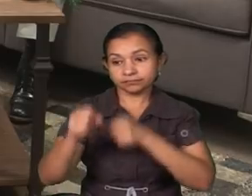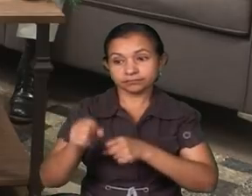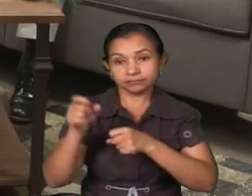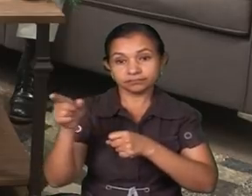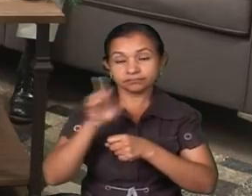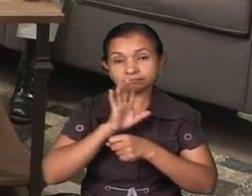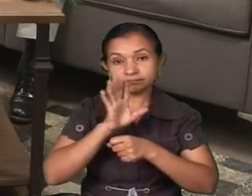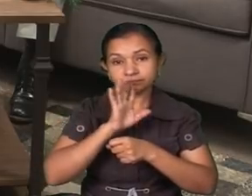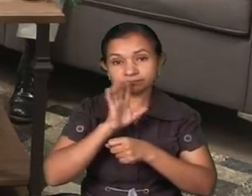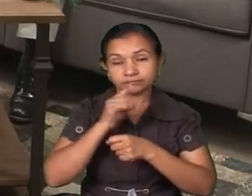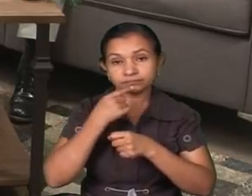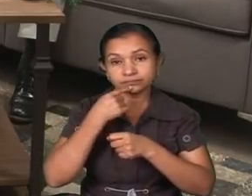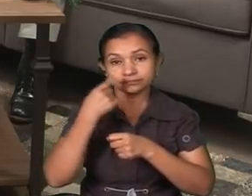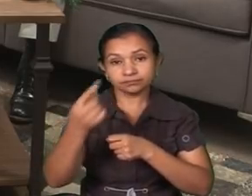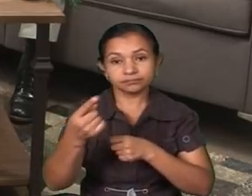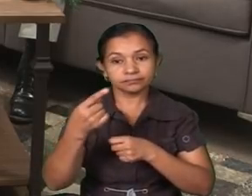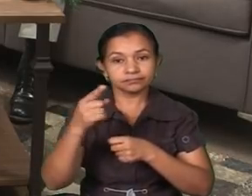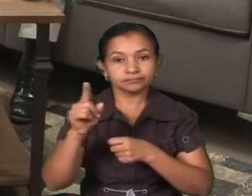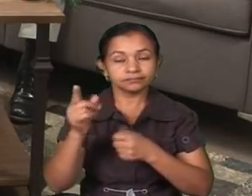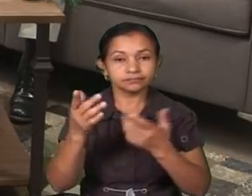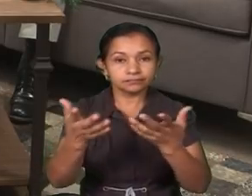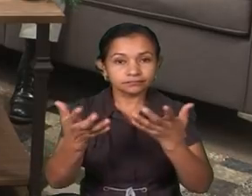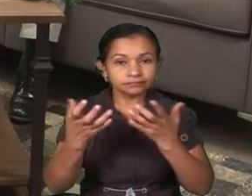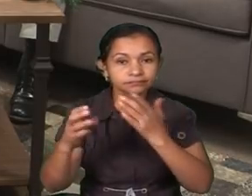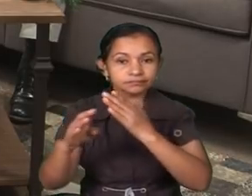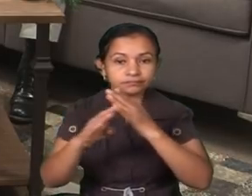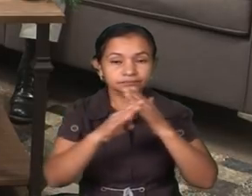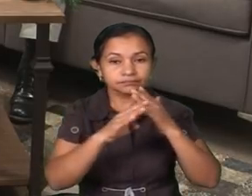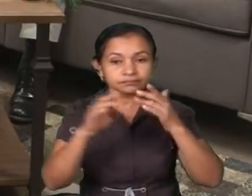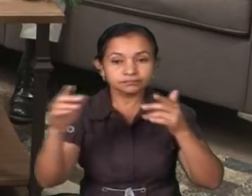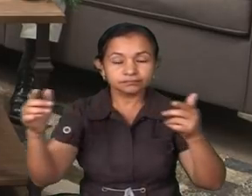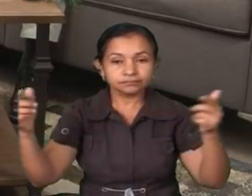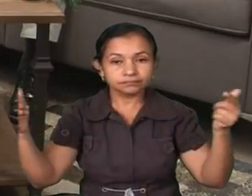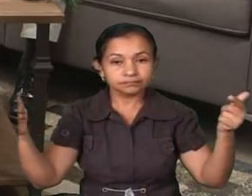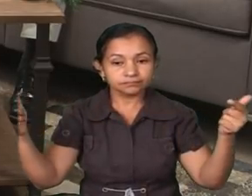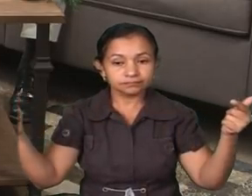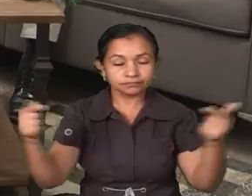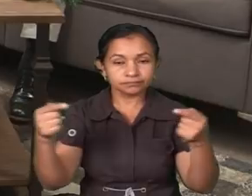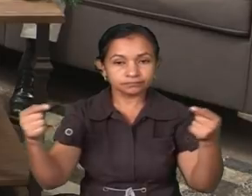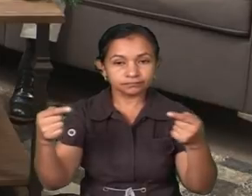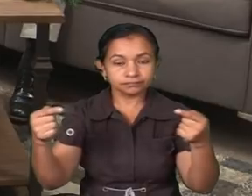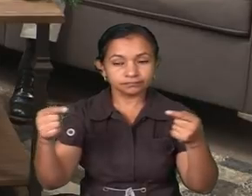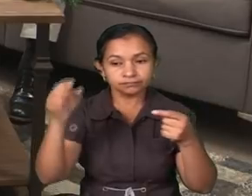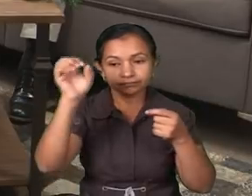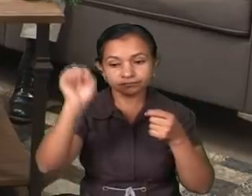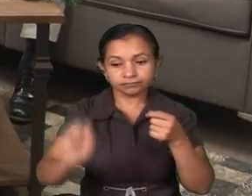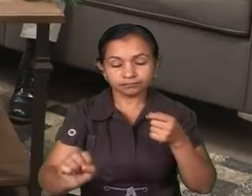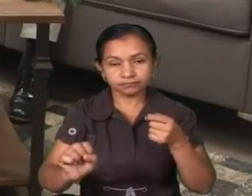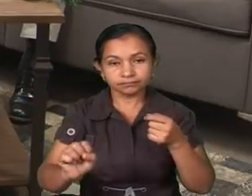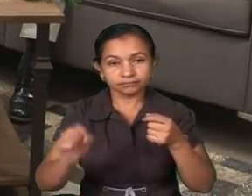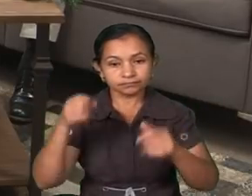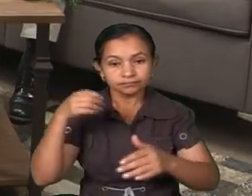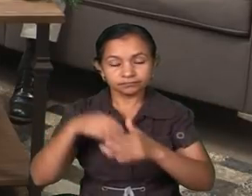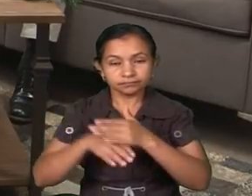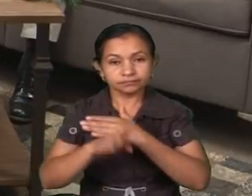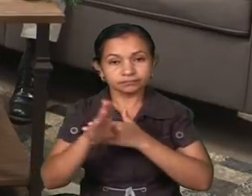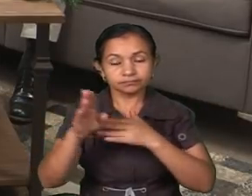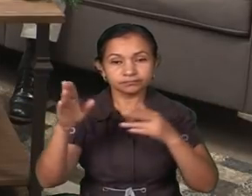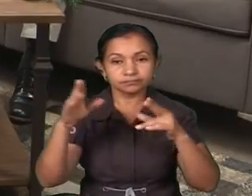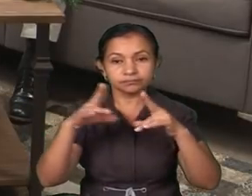yo estaba evitando que la contrarrevolución entrara por el sur, porque